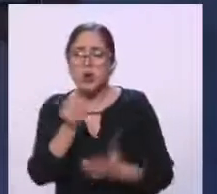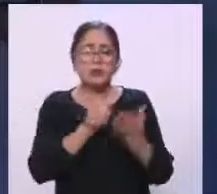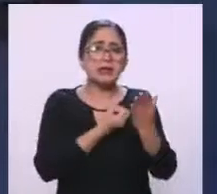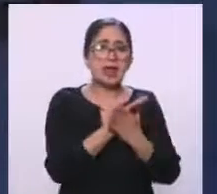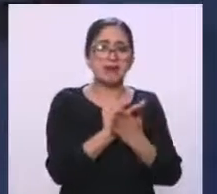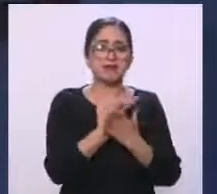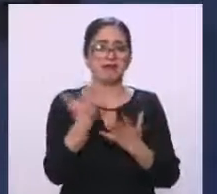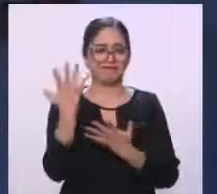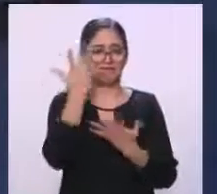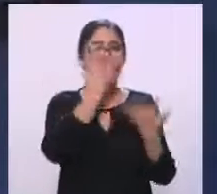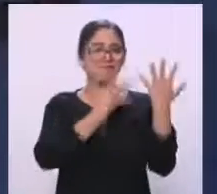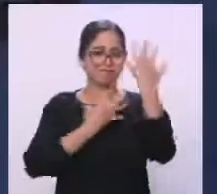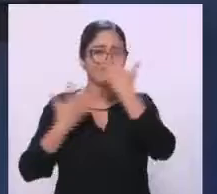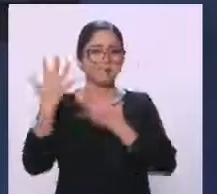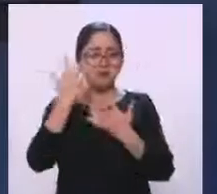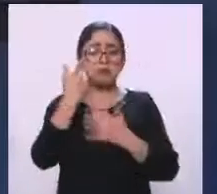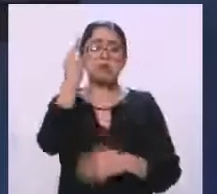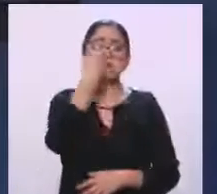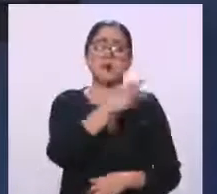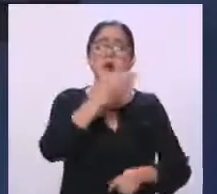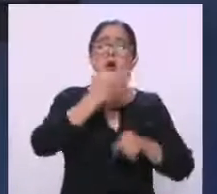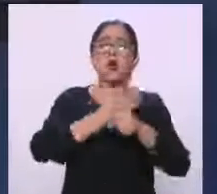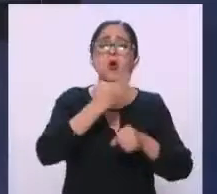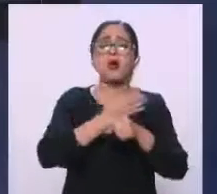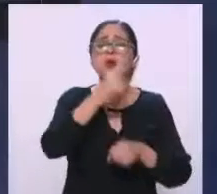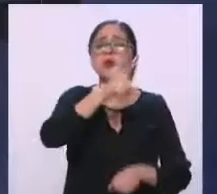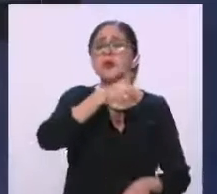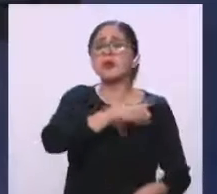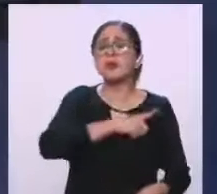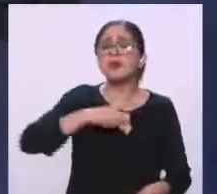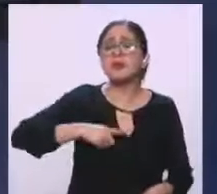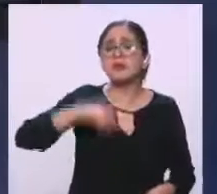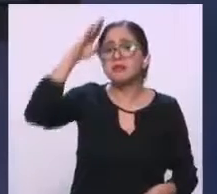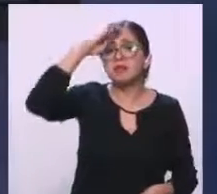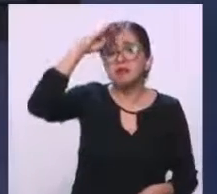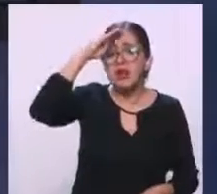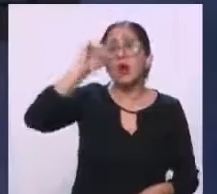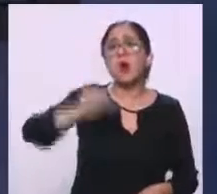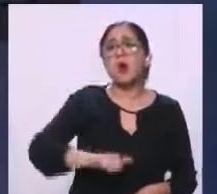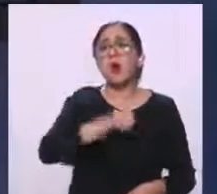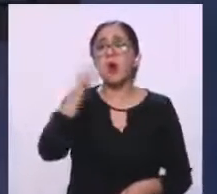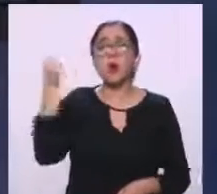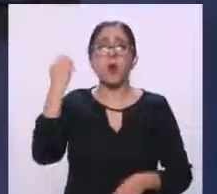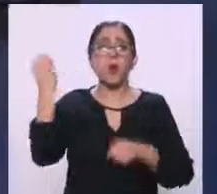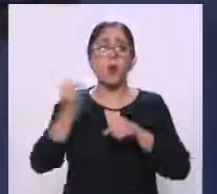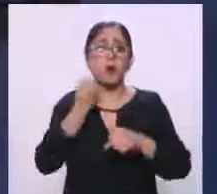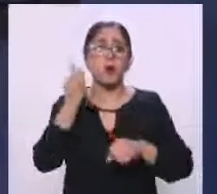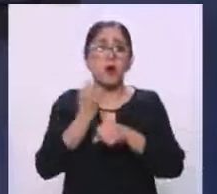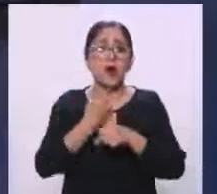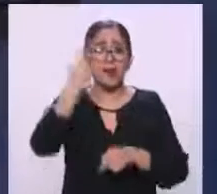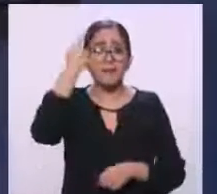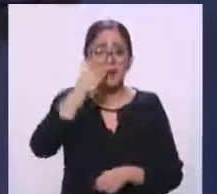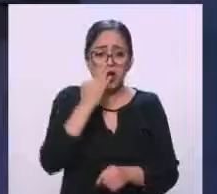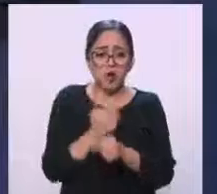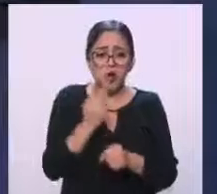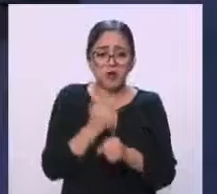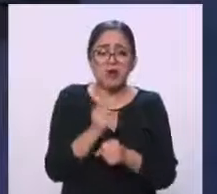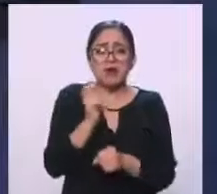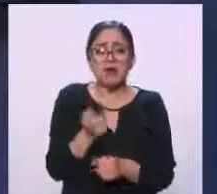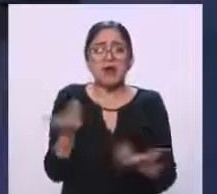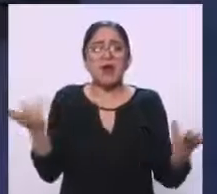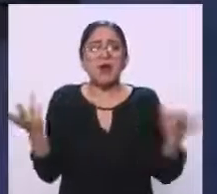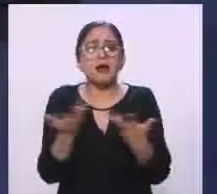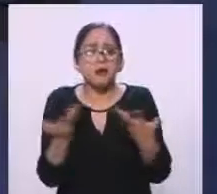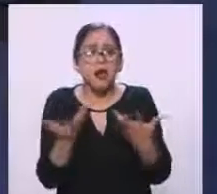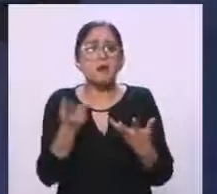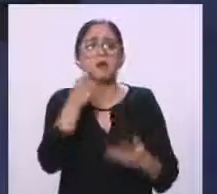para que sea legítimo, su necesidad justificante está en que no exista ninguna otra posibilidad de encarar una situación extraordinaria en los márgenes